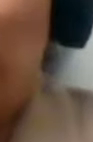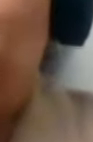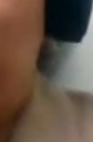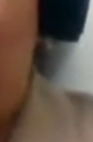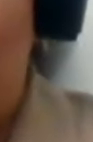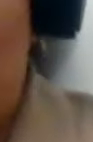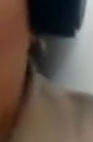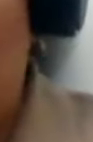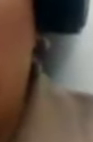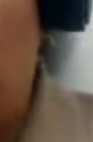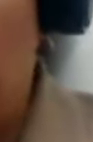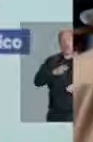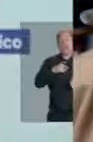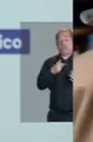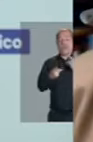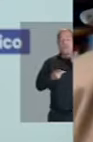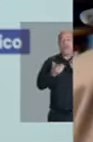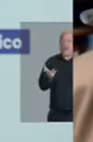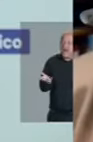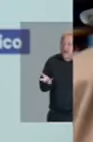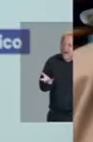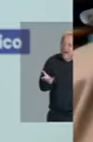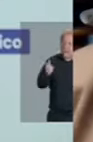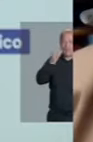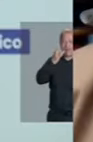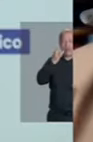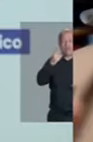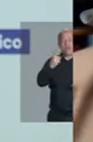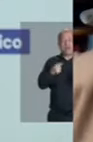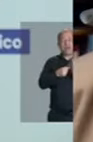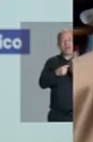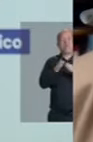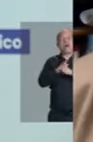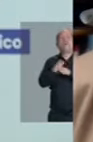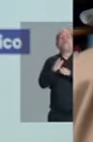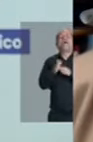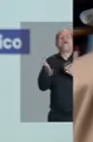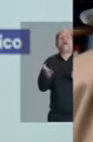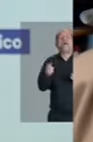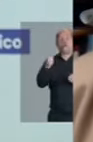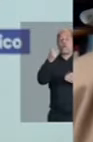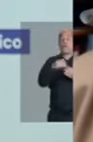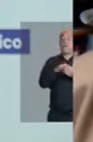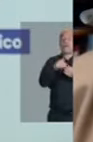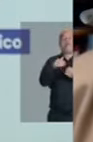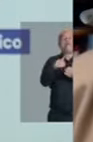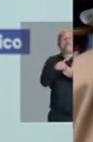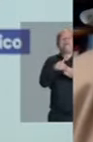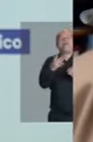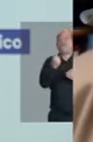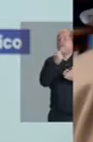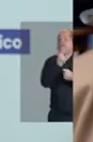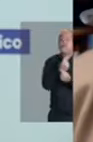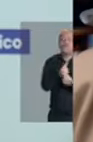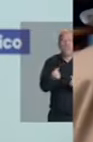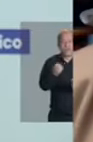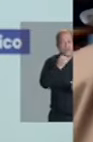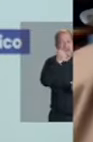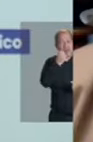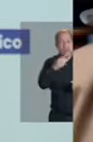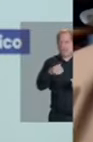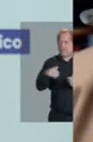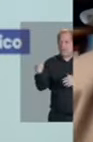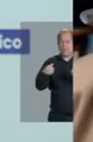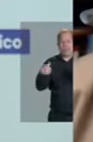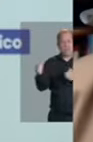incluso señalaba Gálvez, por ejemplo, una de sus propuestas era reducir la edad a la que puedan recibir una pensión las personas adultas mayores a 60